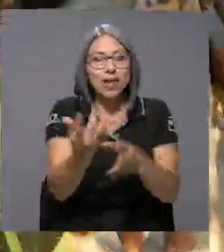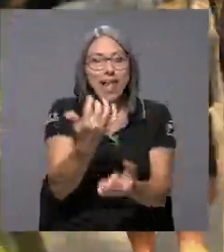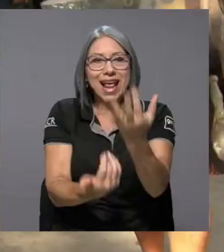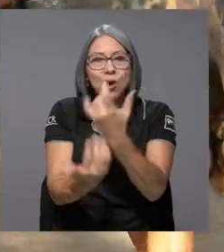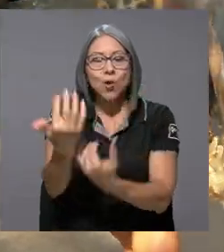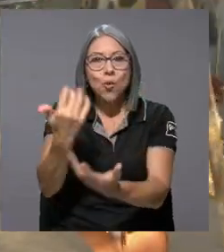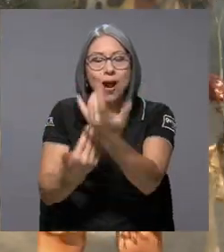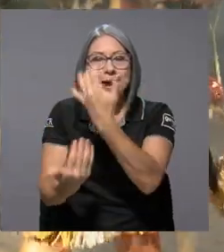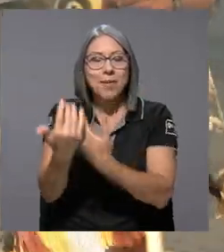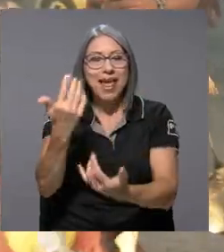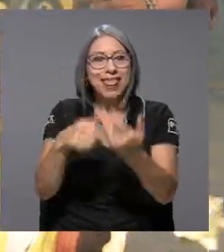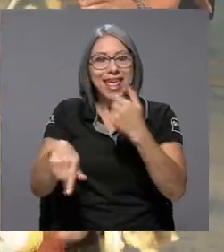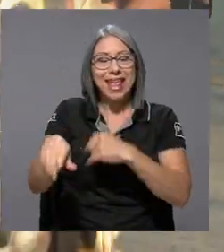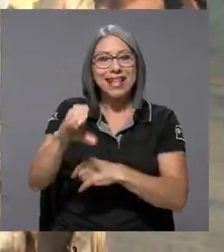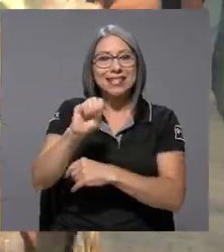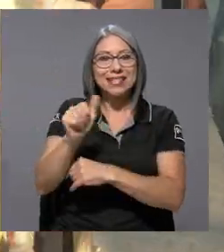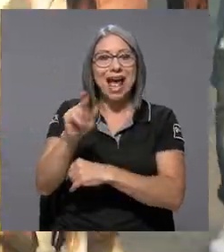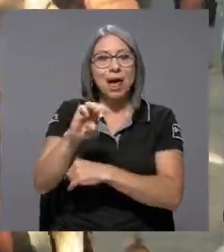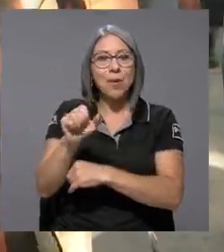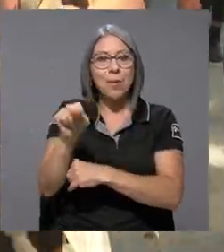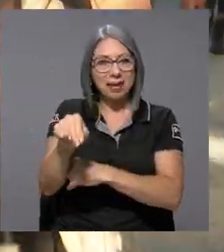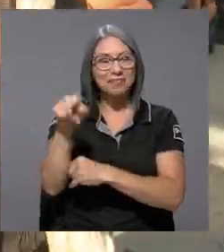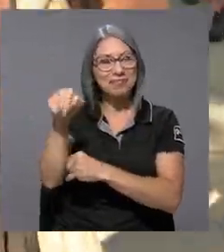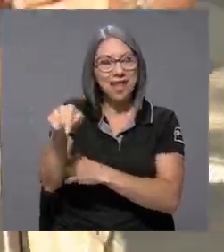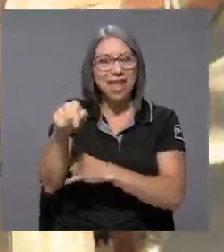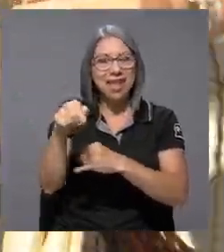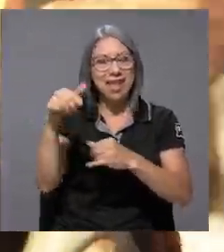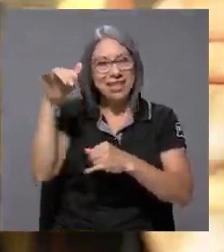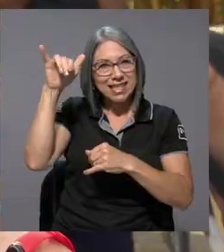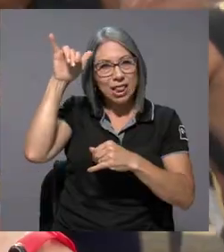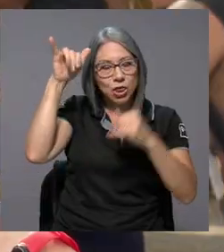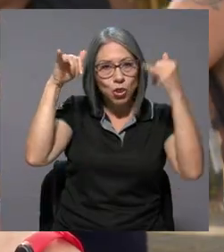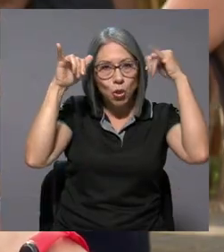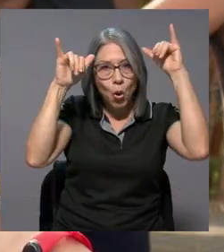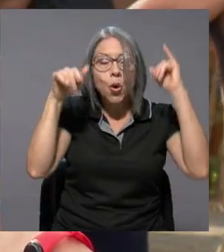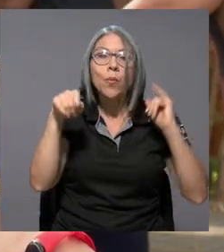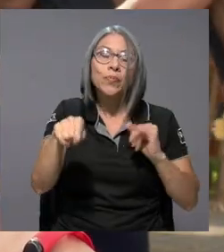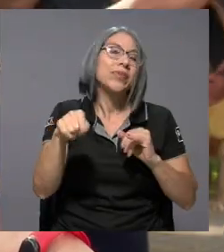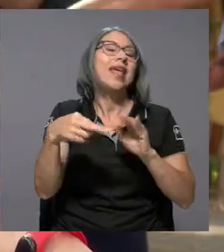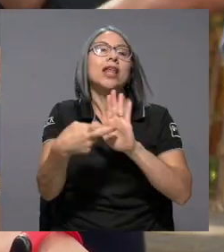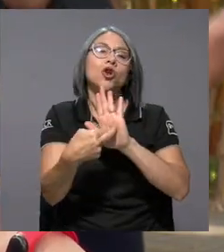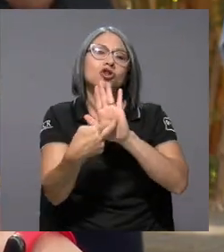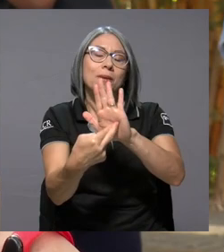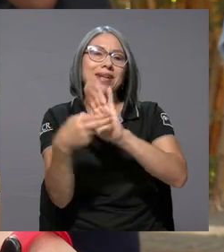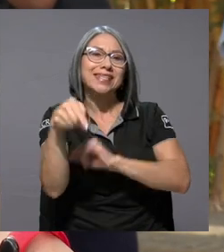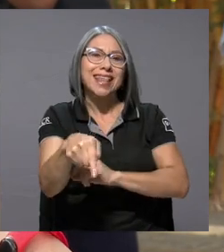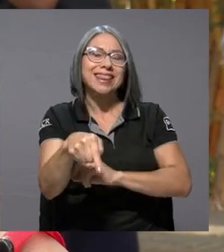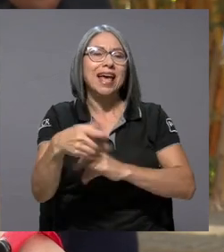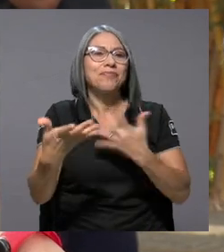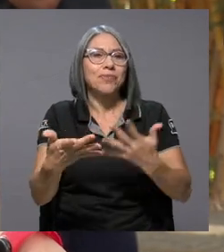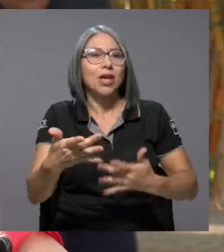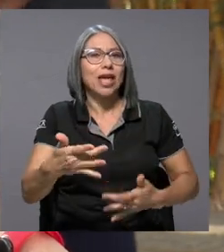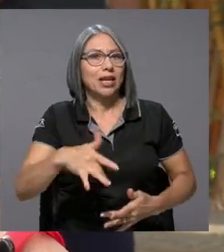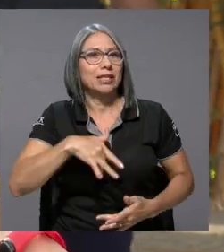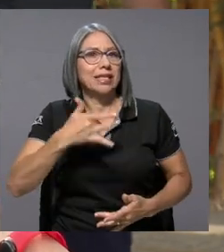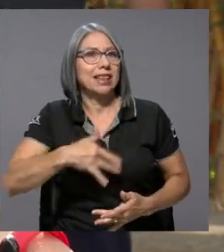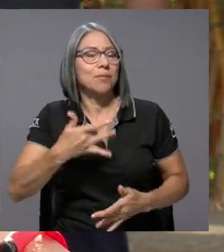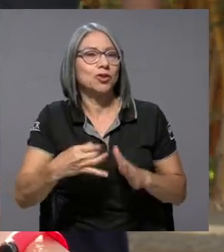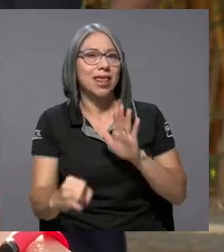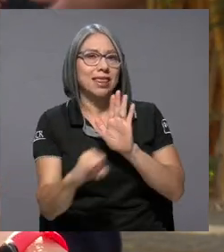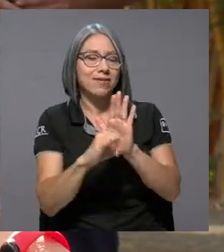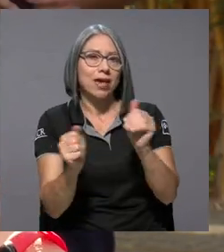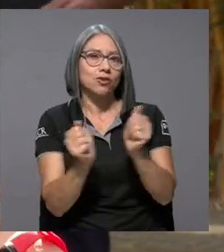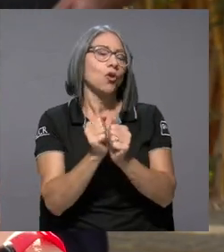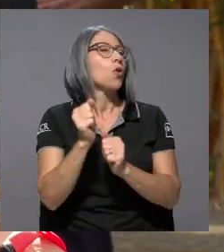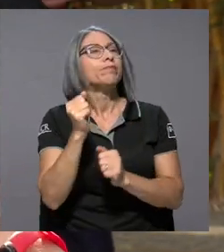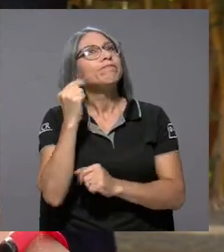quema del samán, que es en este caso el toro, que nos representa esa parte que nos sentimos muy identificados con